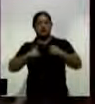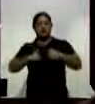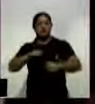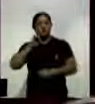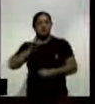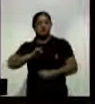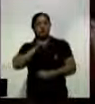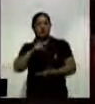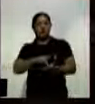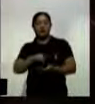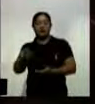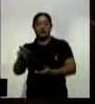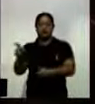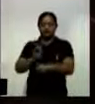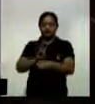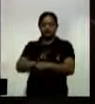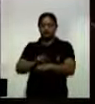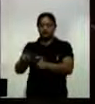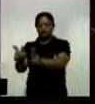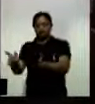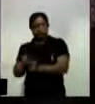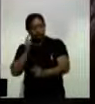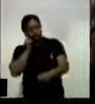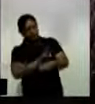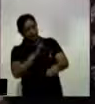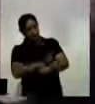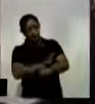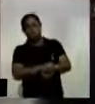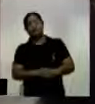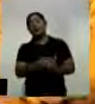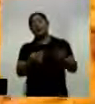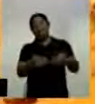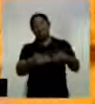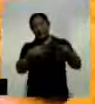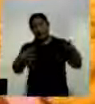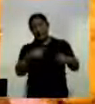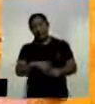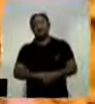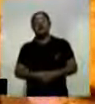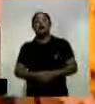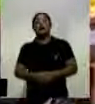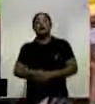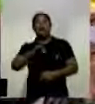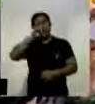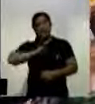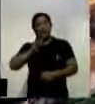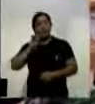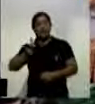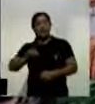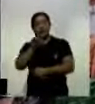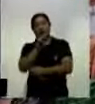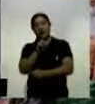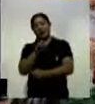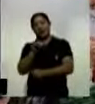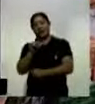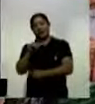y Apizaco. El secretario general de la Unión de Tianguistas Independientes de Zacatelco, Adrián Tabaco, afirmó que las acciones que impulsa